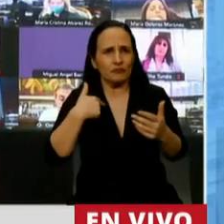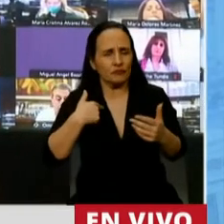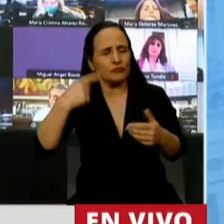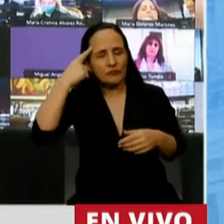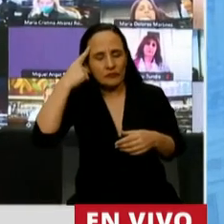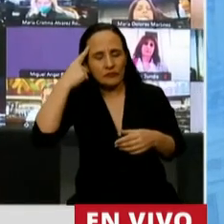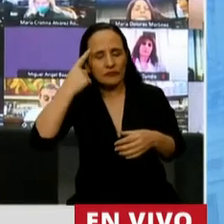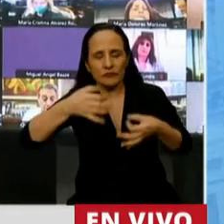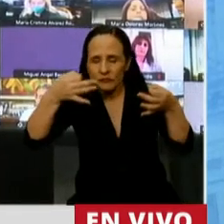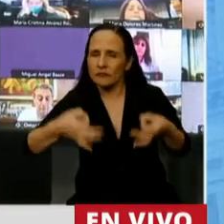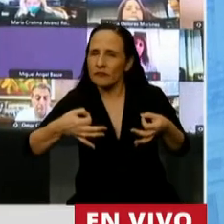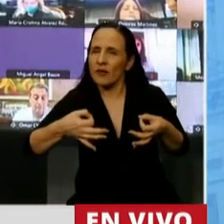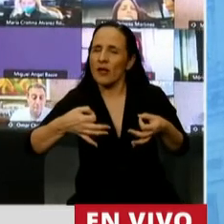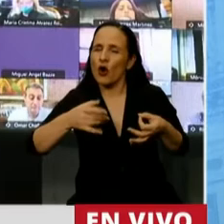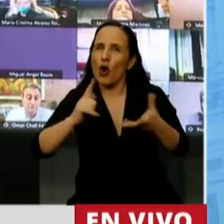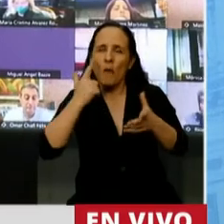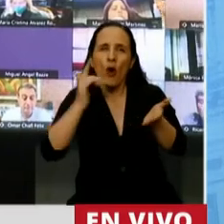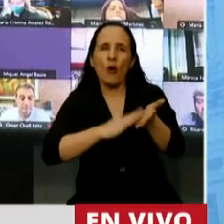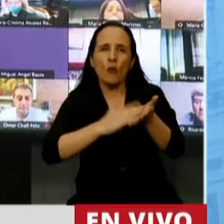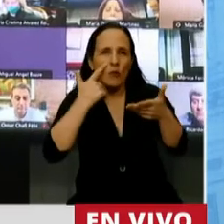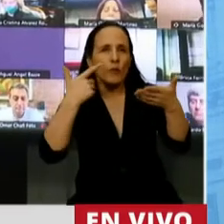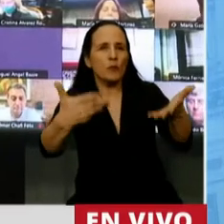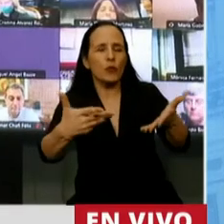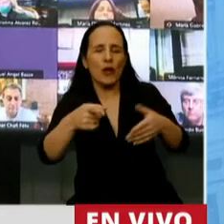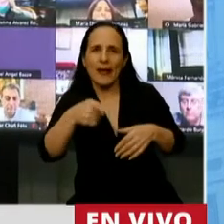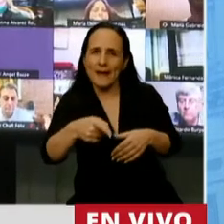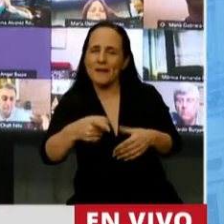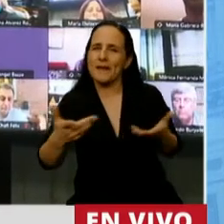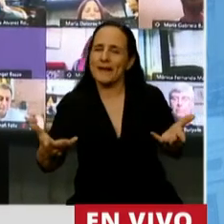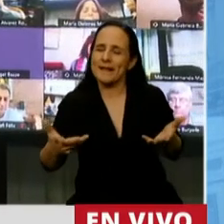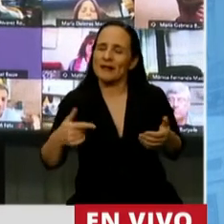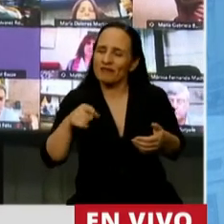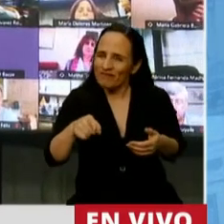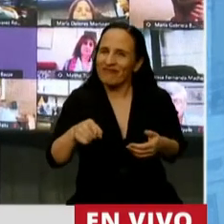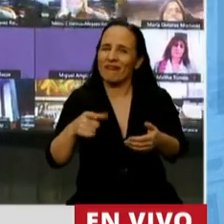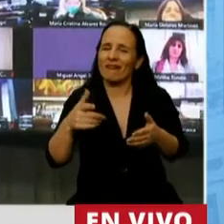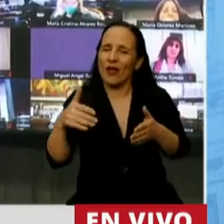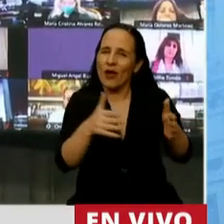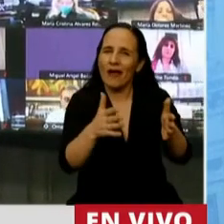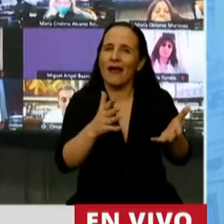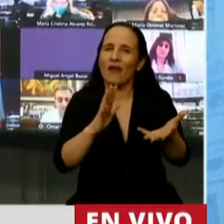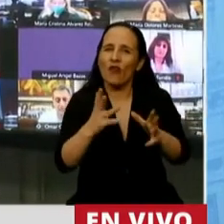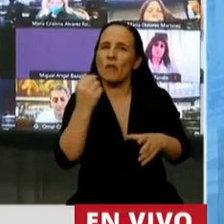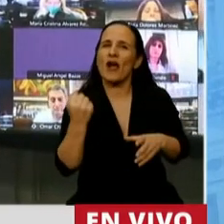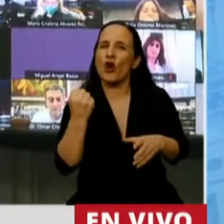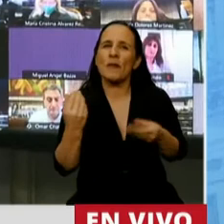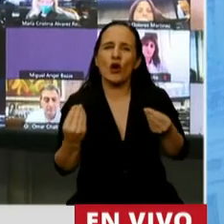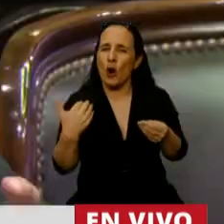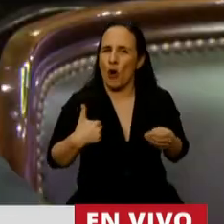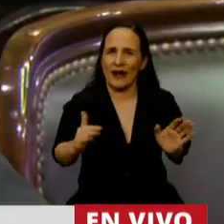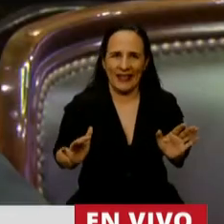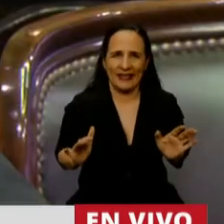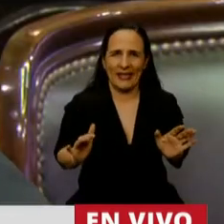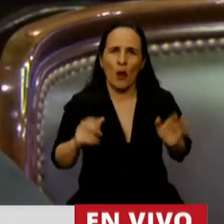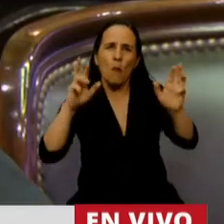alguna manera una demostración del rumbo de la economía en la Argentina, de un